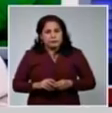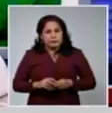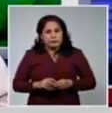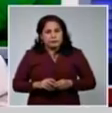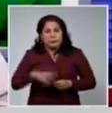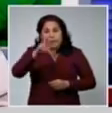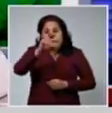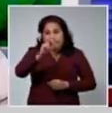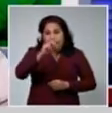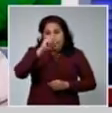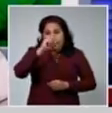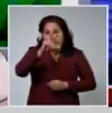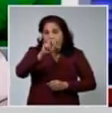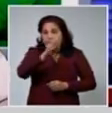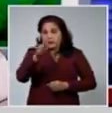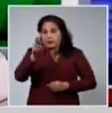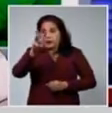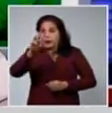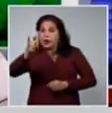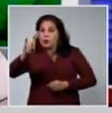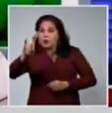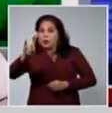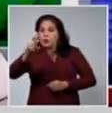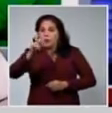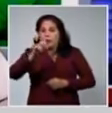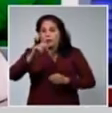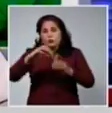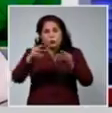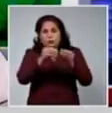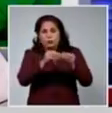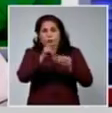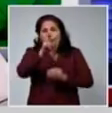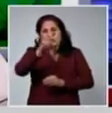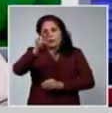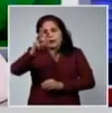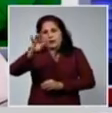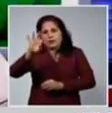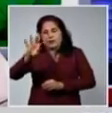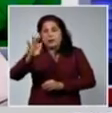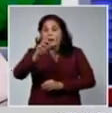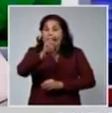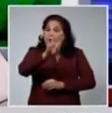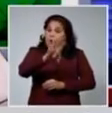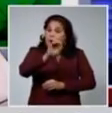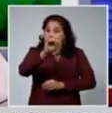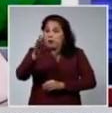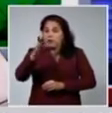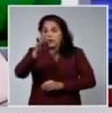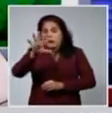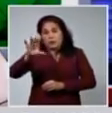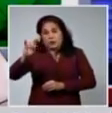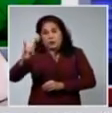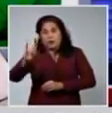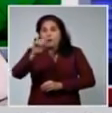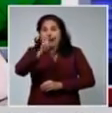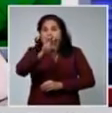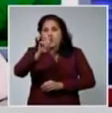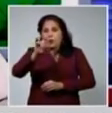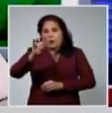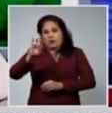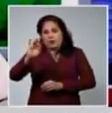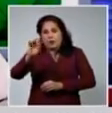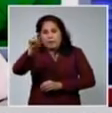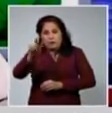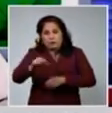29 andina 237 de 40 59 293 y